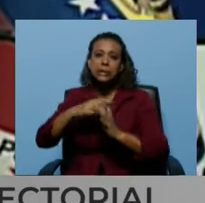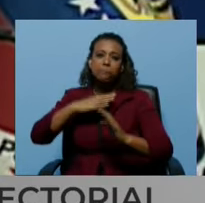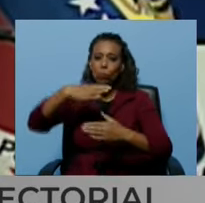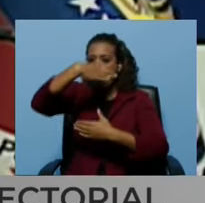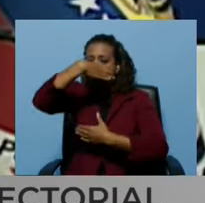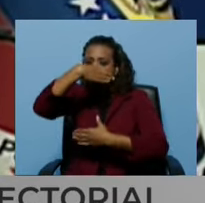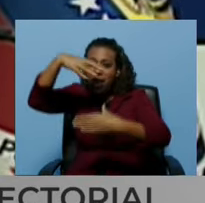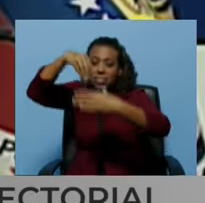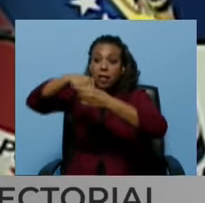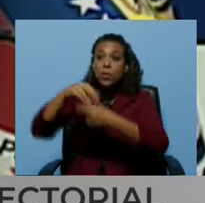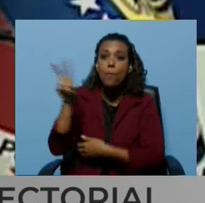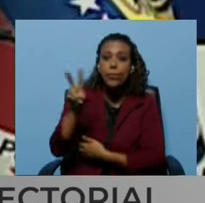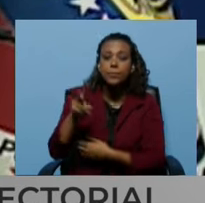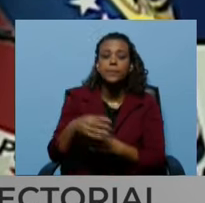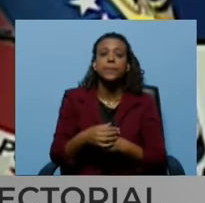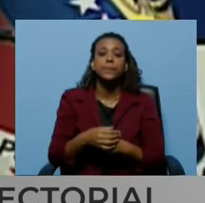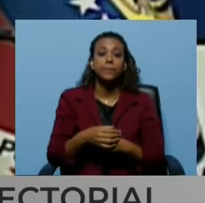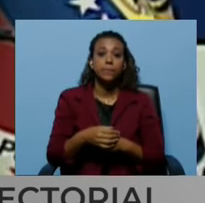en Venezuela.